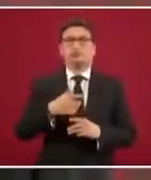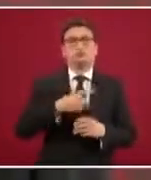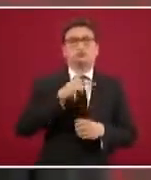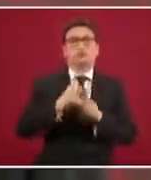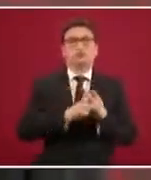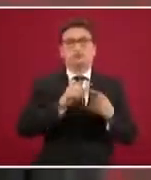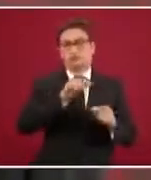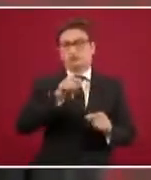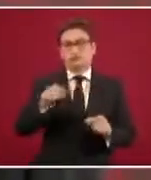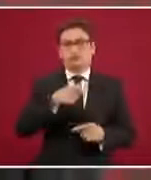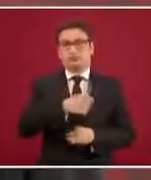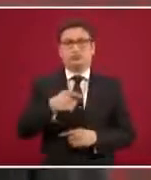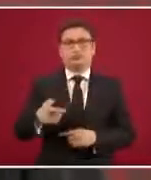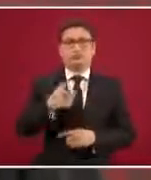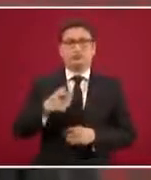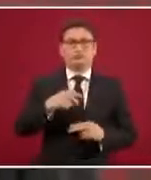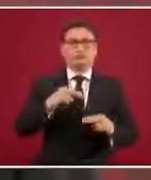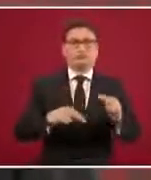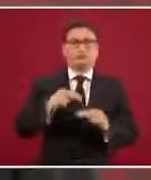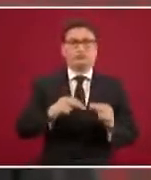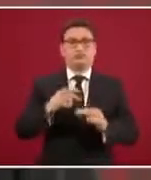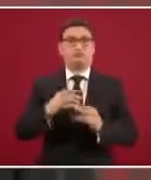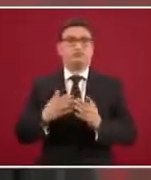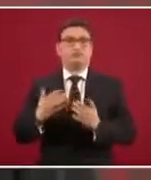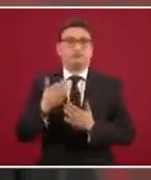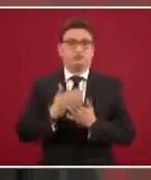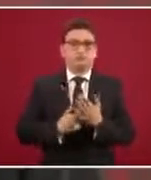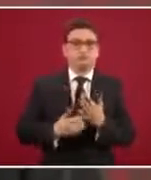monedas, o no va a ser así,